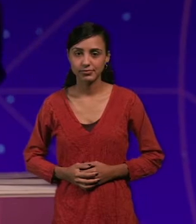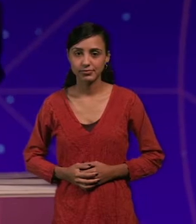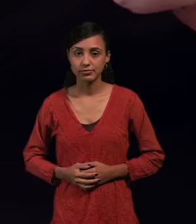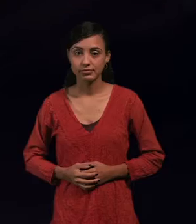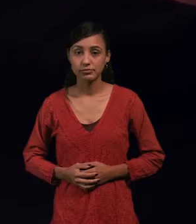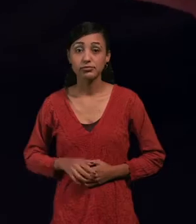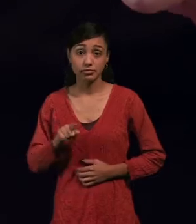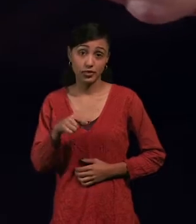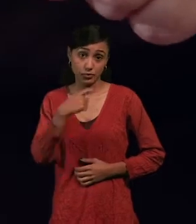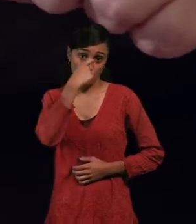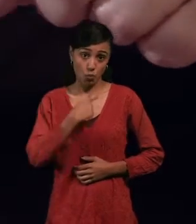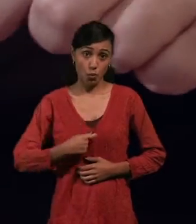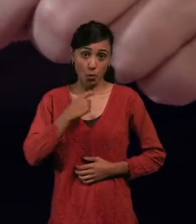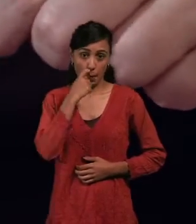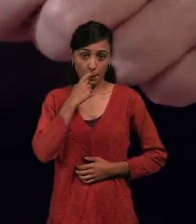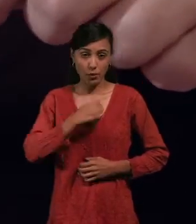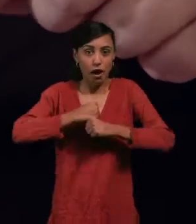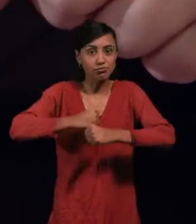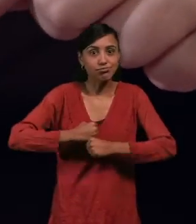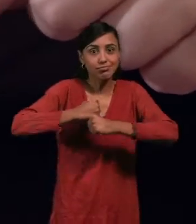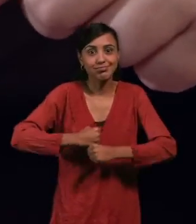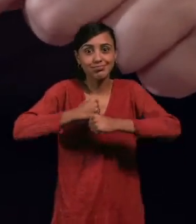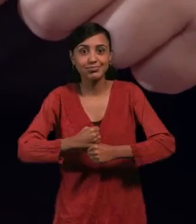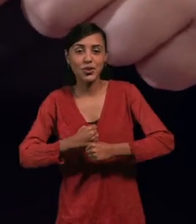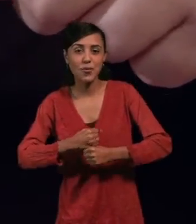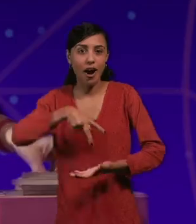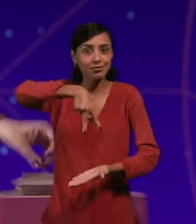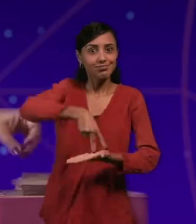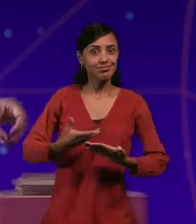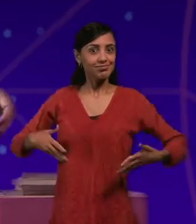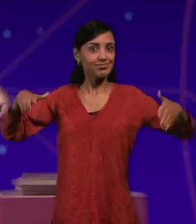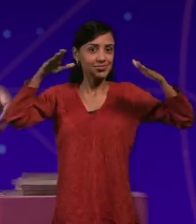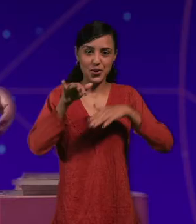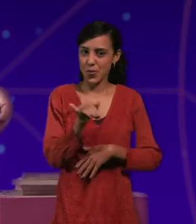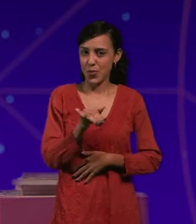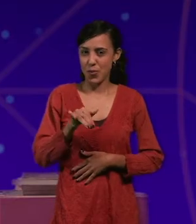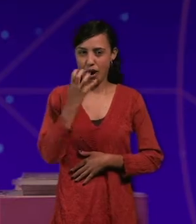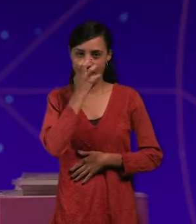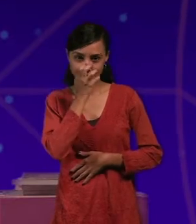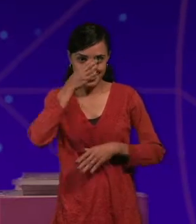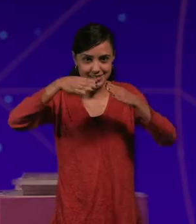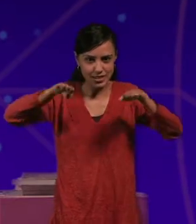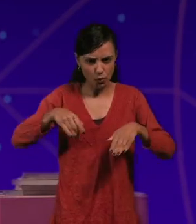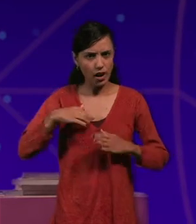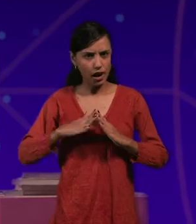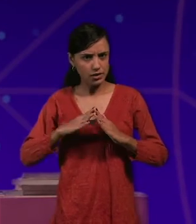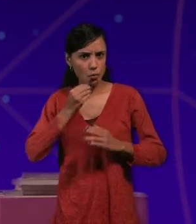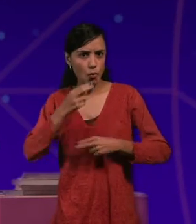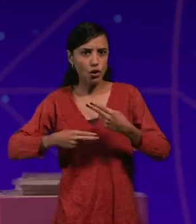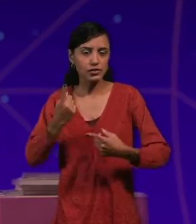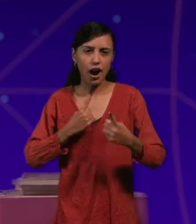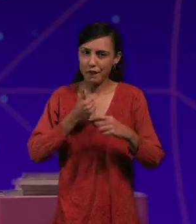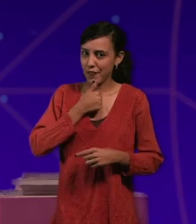Este es un hombre que sobre un caballo hace malabares en el circo. Nosotros mismos podemos construir en la casa uno más simple.